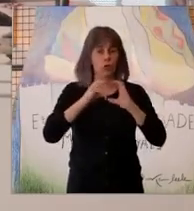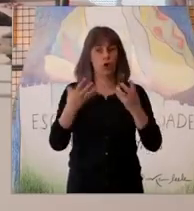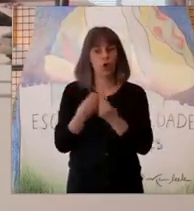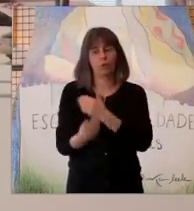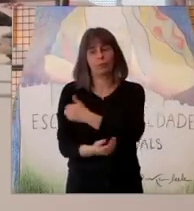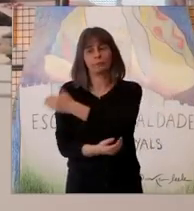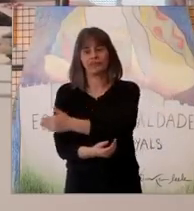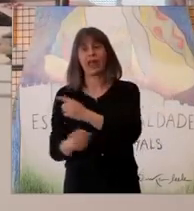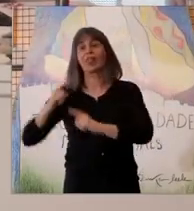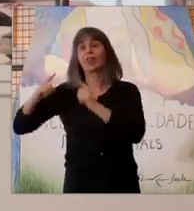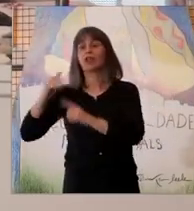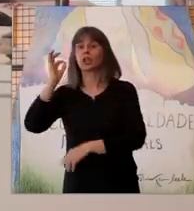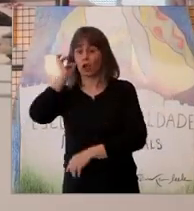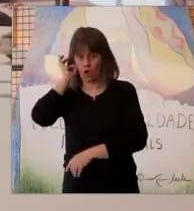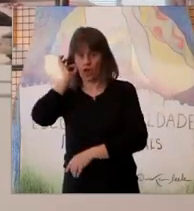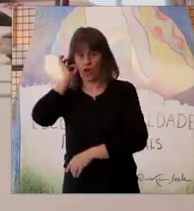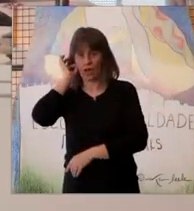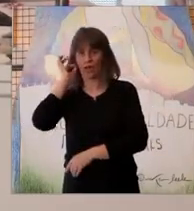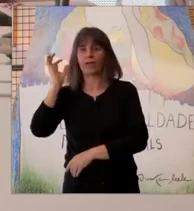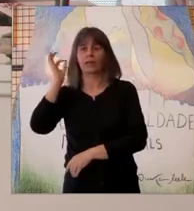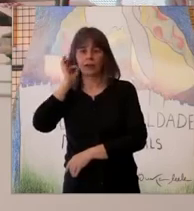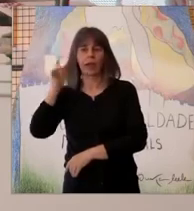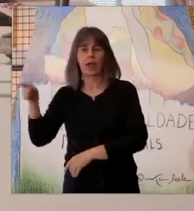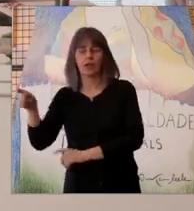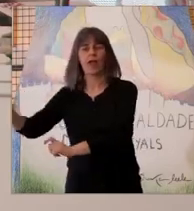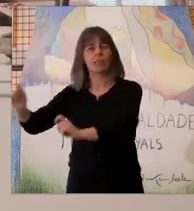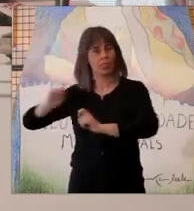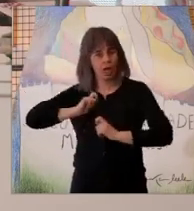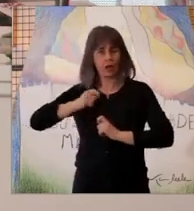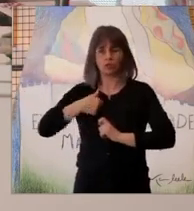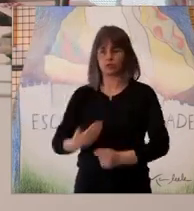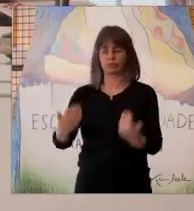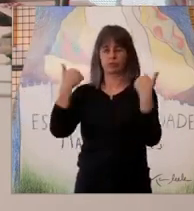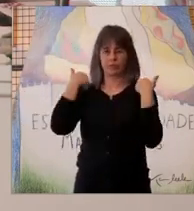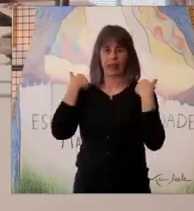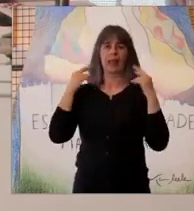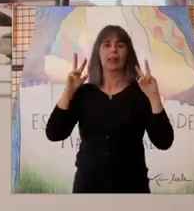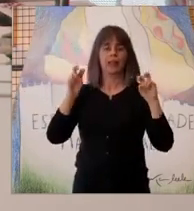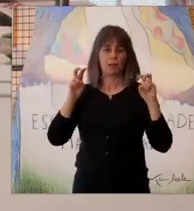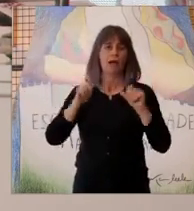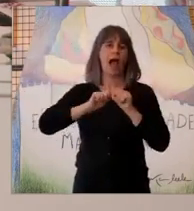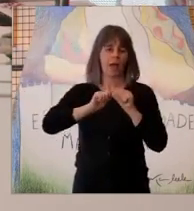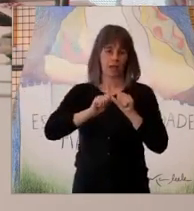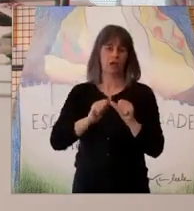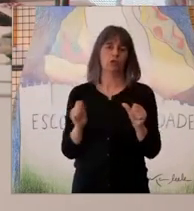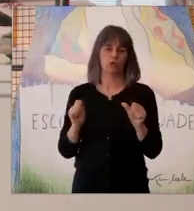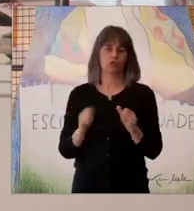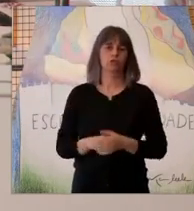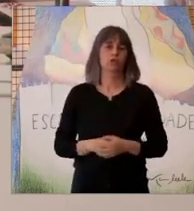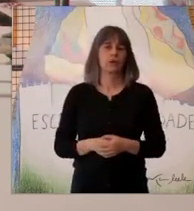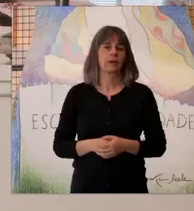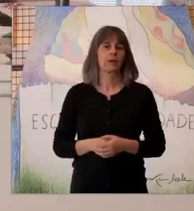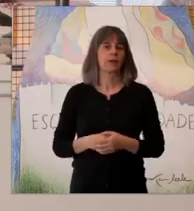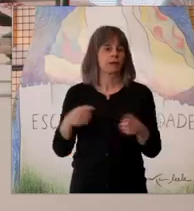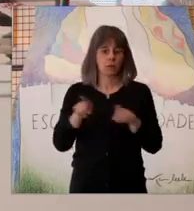que le ha dado todo el peso a la corresponsabilidad de género es decir ha hecho la corresponsalía lo que tiene que ser un lugar